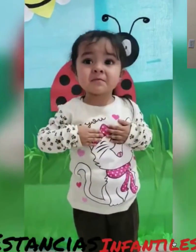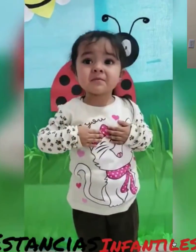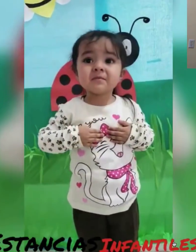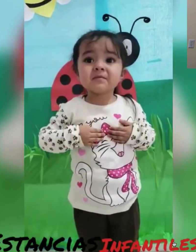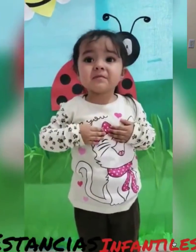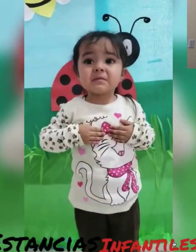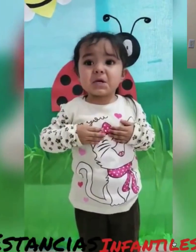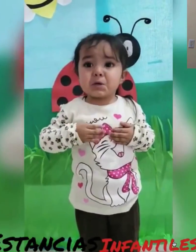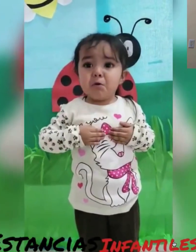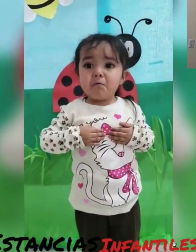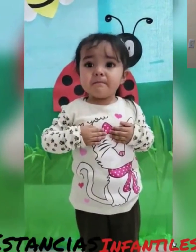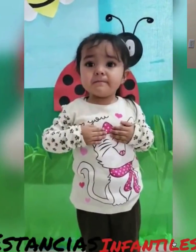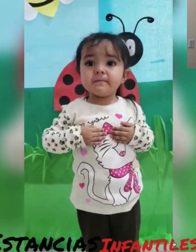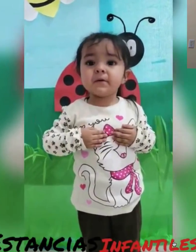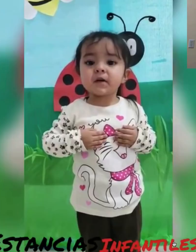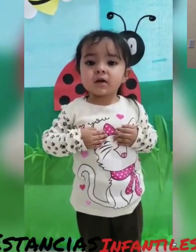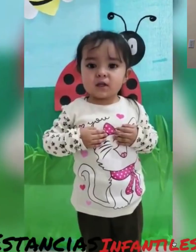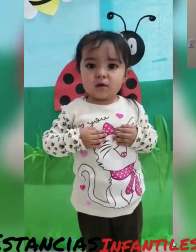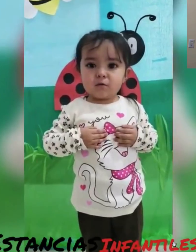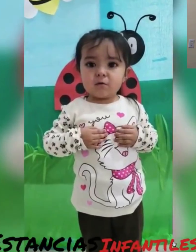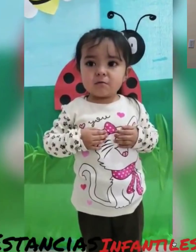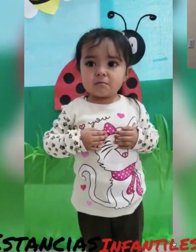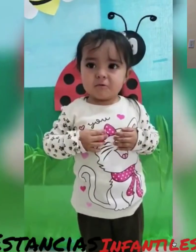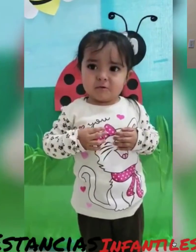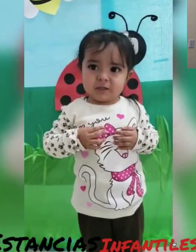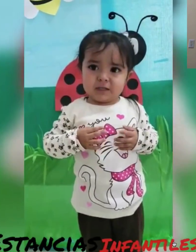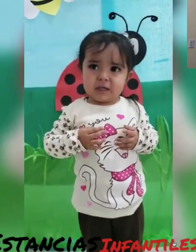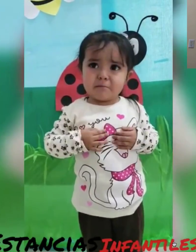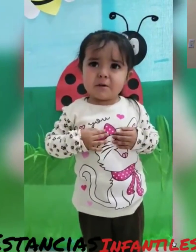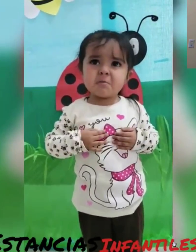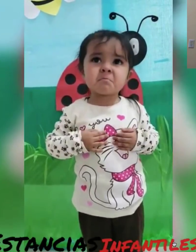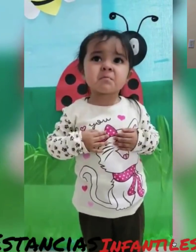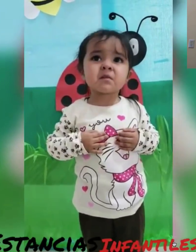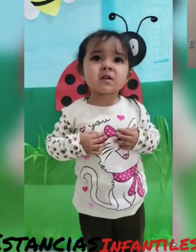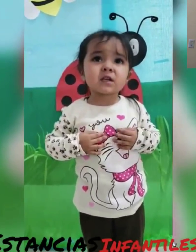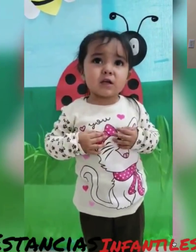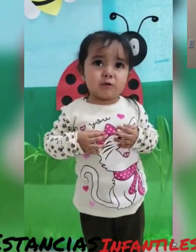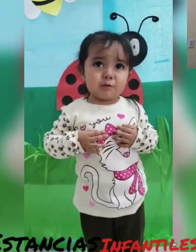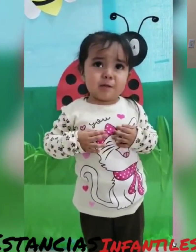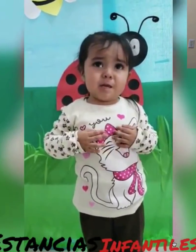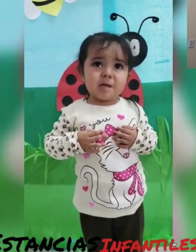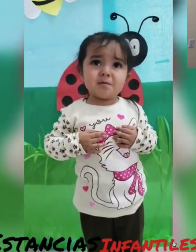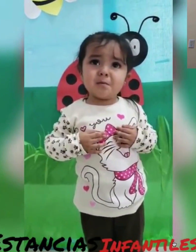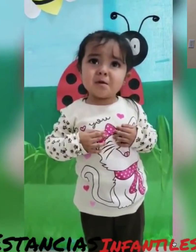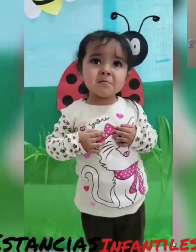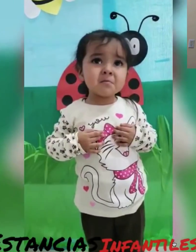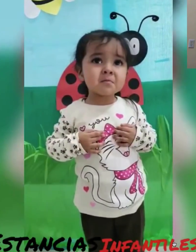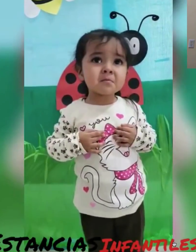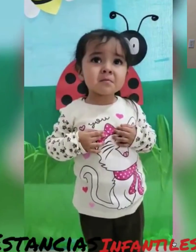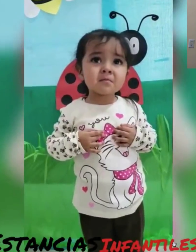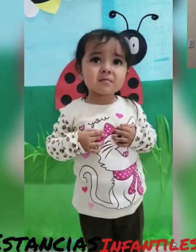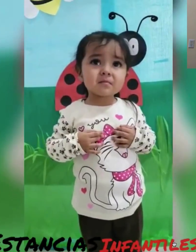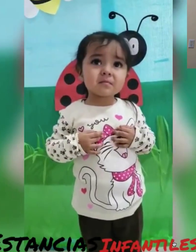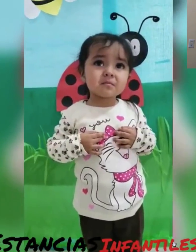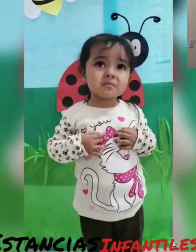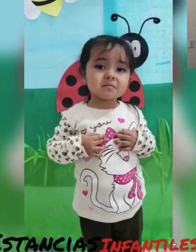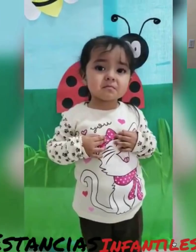pueblo. Quiero, quiero conectarme. Quiero seguirme.